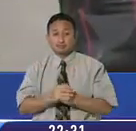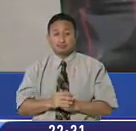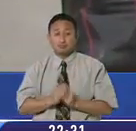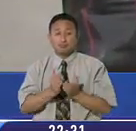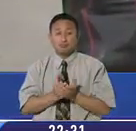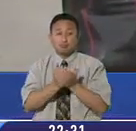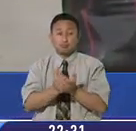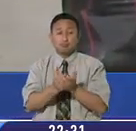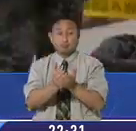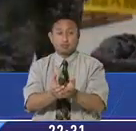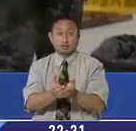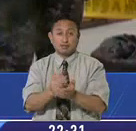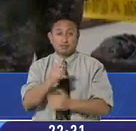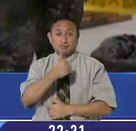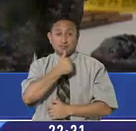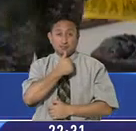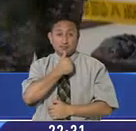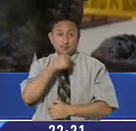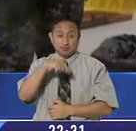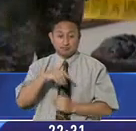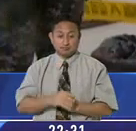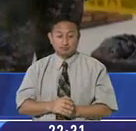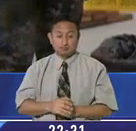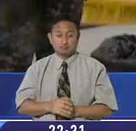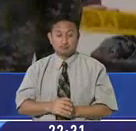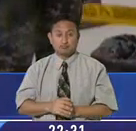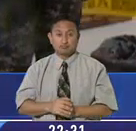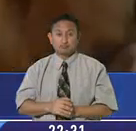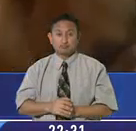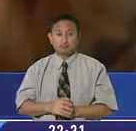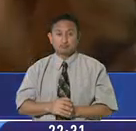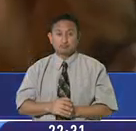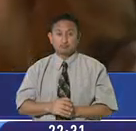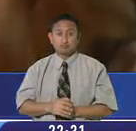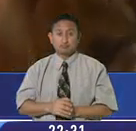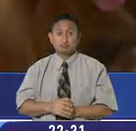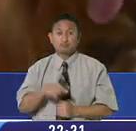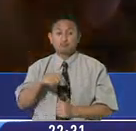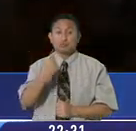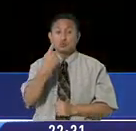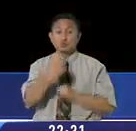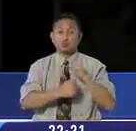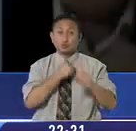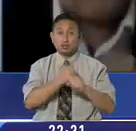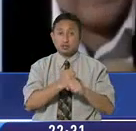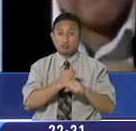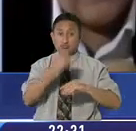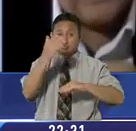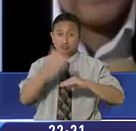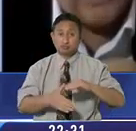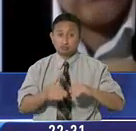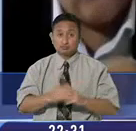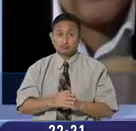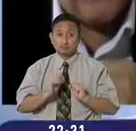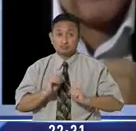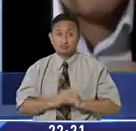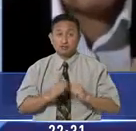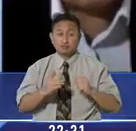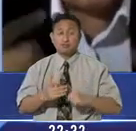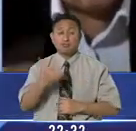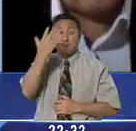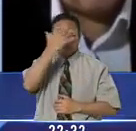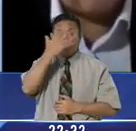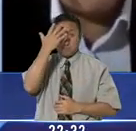terminales portuarias privadas y puertos concesionados. Tienen un año de plazo. Coloque la fuerza de tarea conjunta